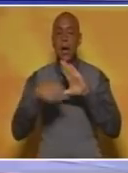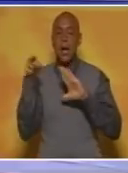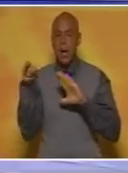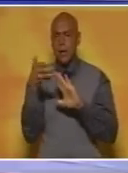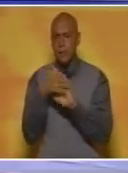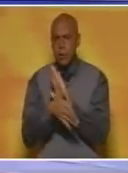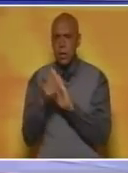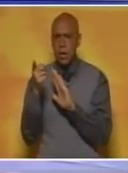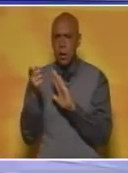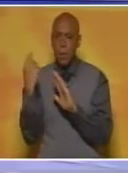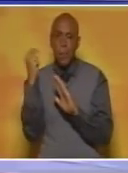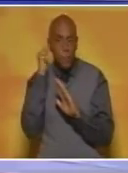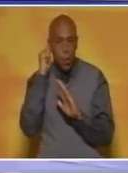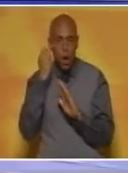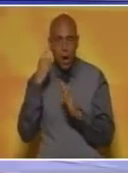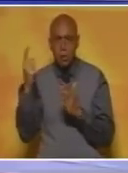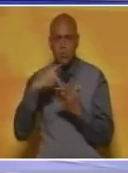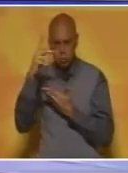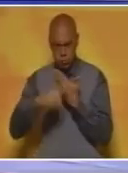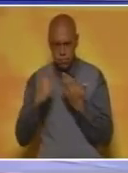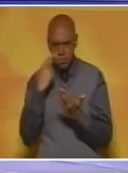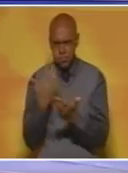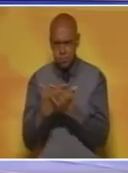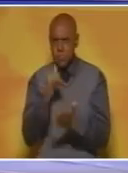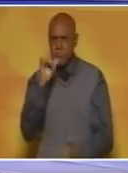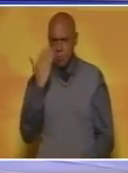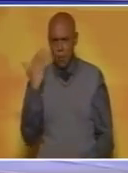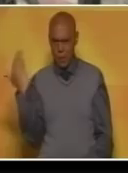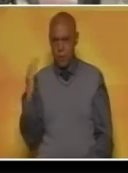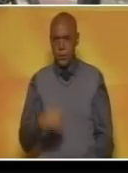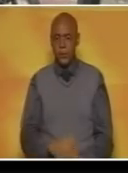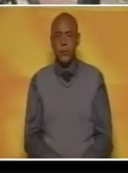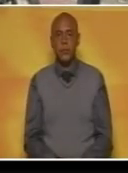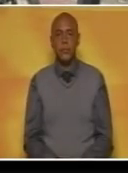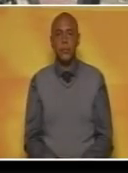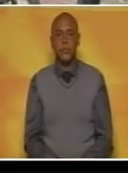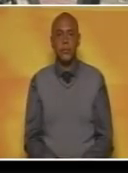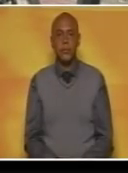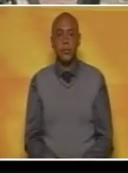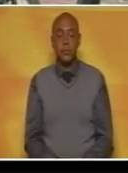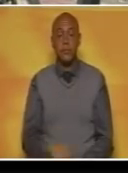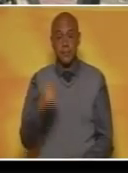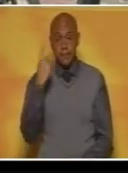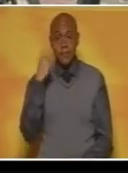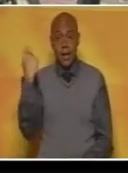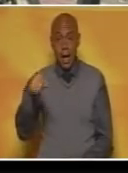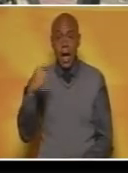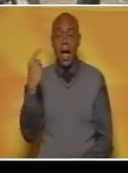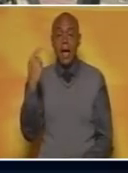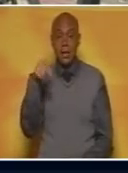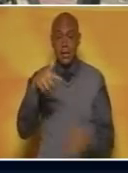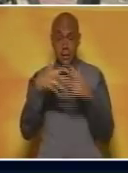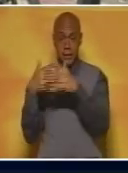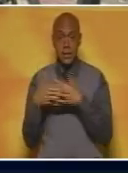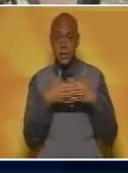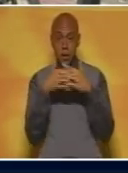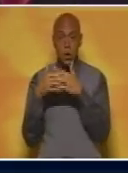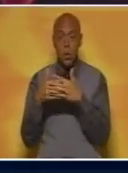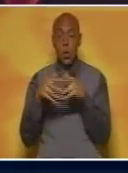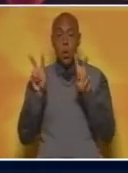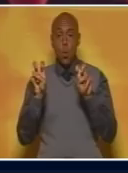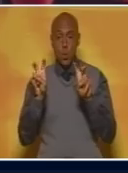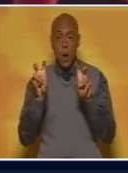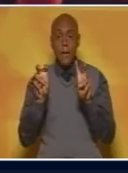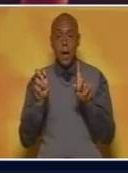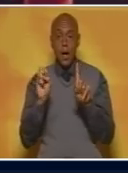del estudio y tiene el siguiente informe. Adelante. A nivel nacional, el índice de contagios nuevos en